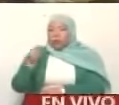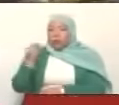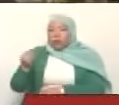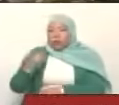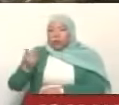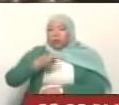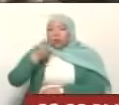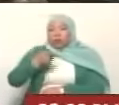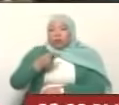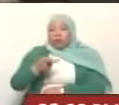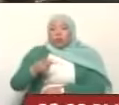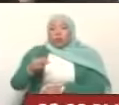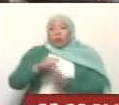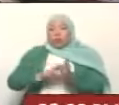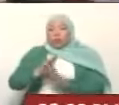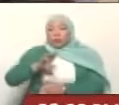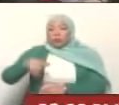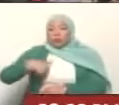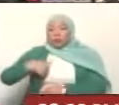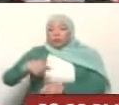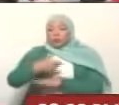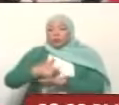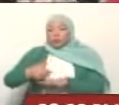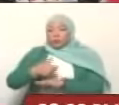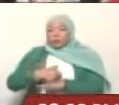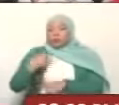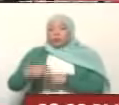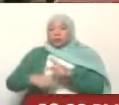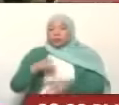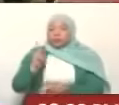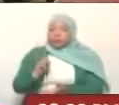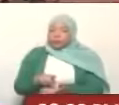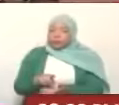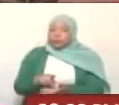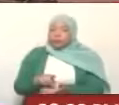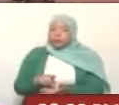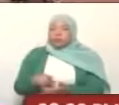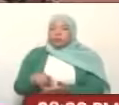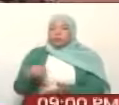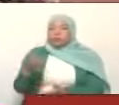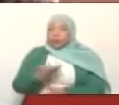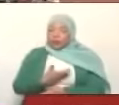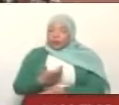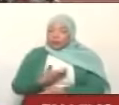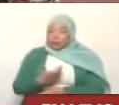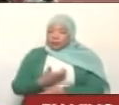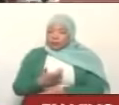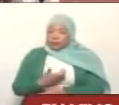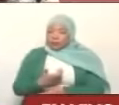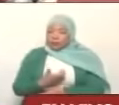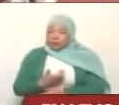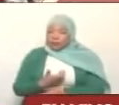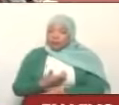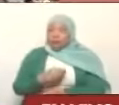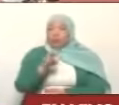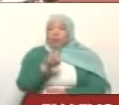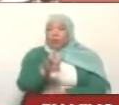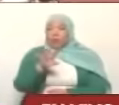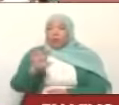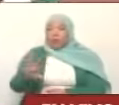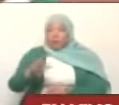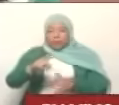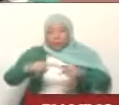partido. Hemos recuperado con nuestro gobernador Primitivo Cedeño y el alcalde Onofrio Cavallo más de 25